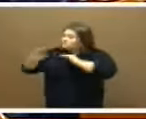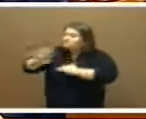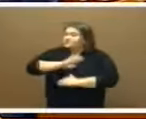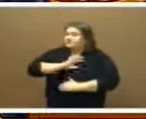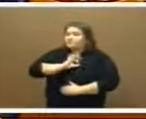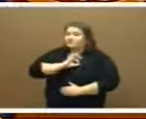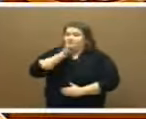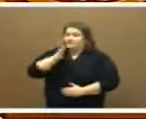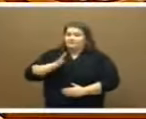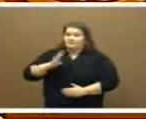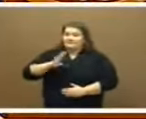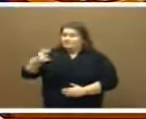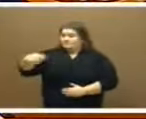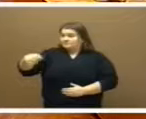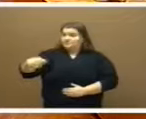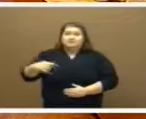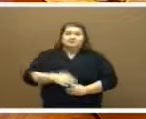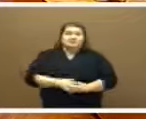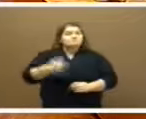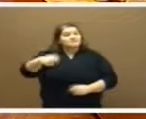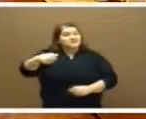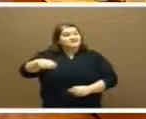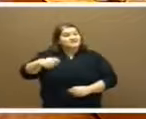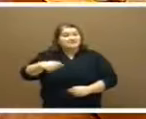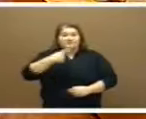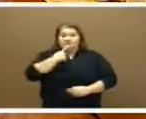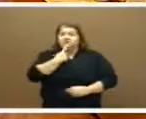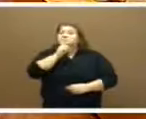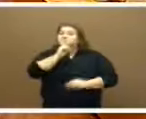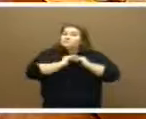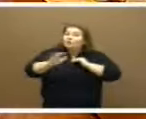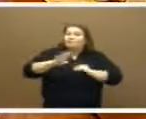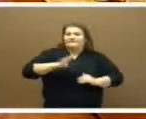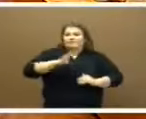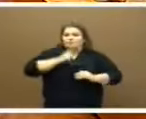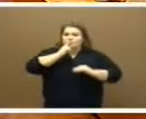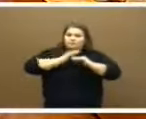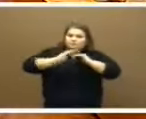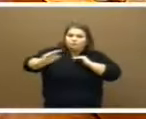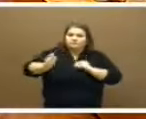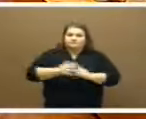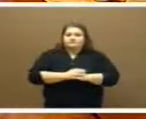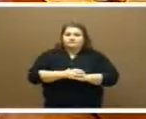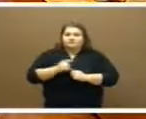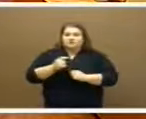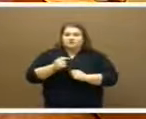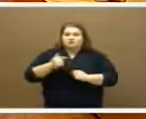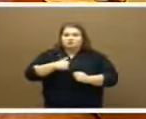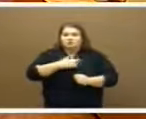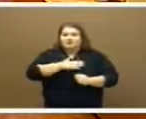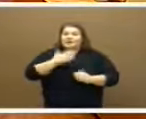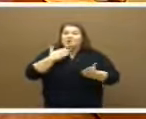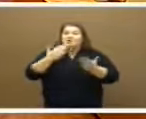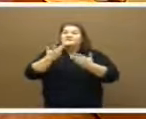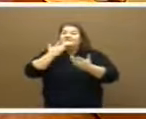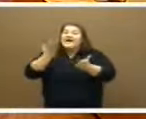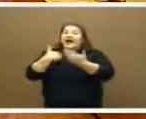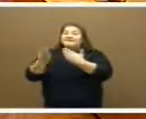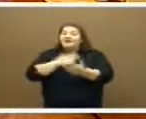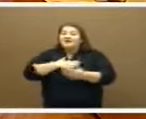Perdone, presidente, pero es que es así. Silencio, señorías, en el hemiciclo. Ruego a sus señorías, cuando quieran mantener una conversación, que salgan del hemiciclo